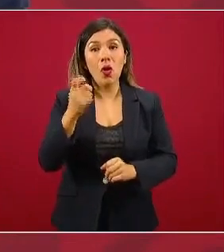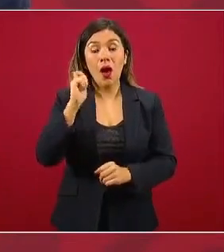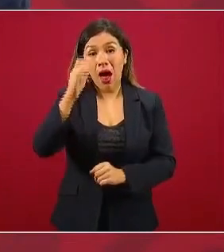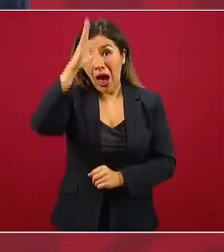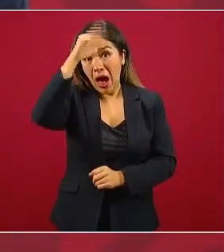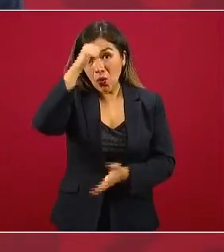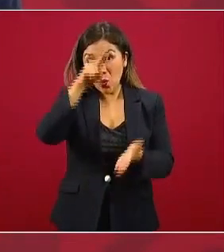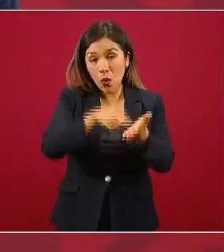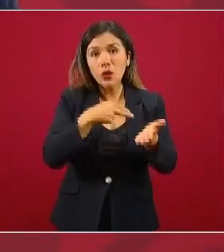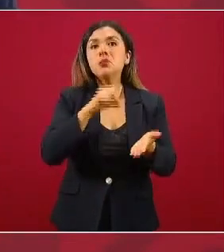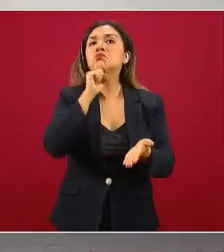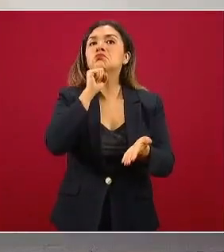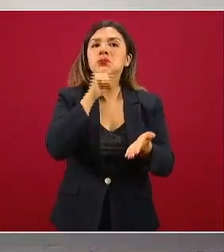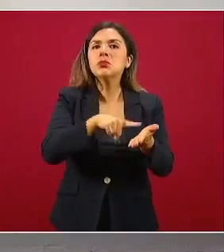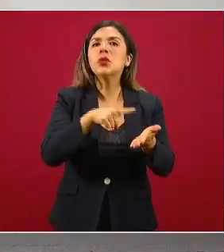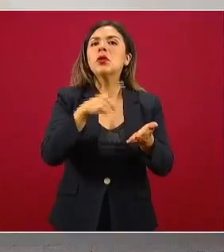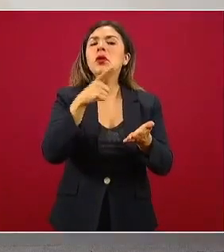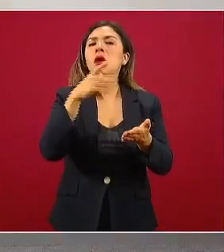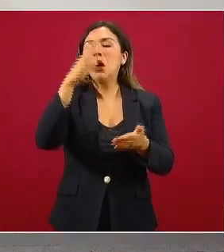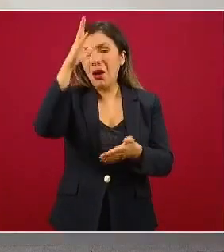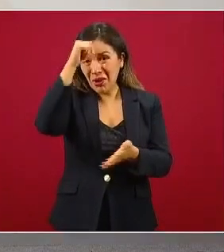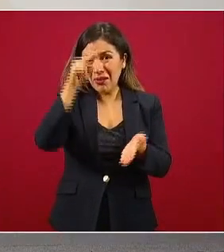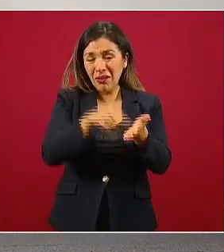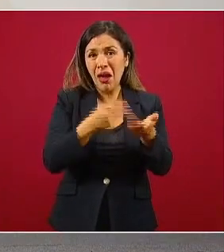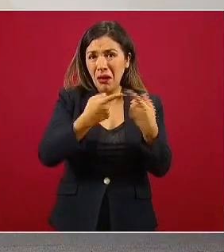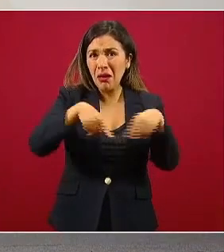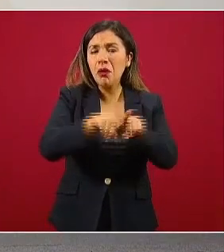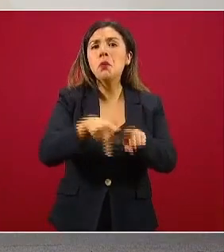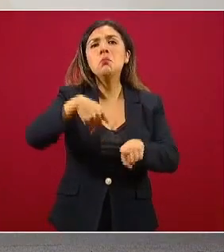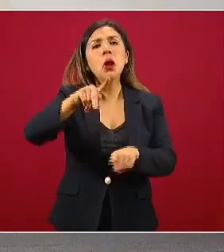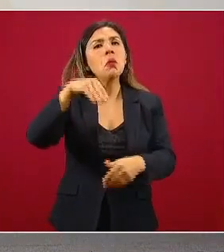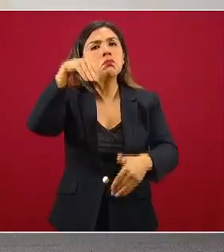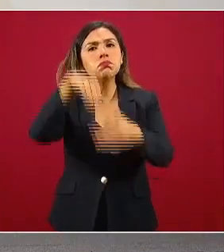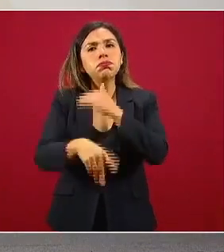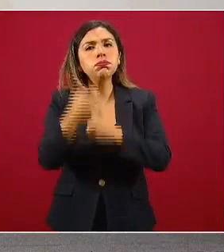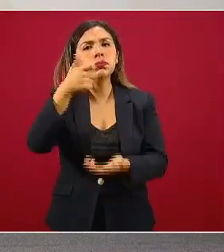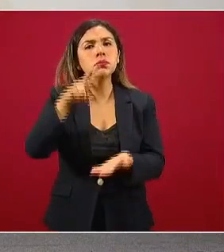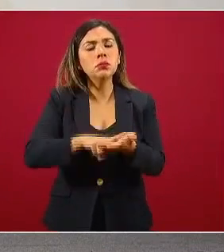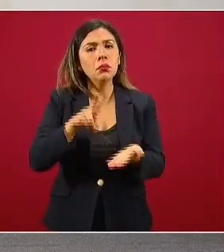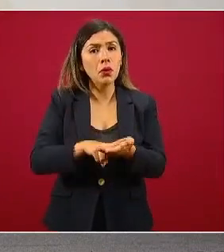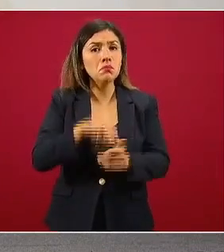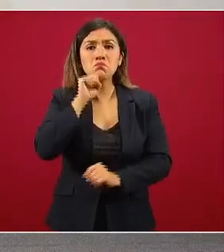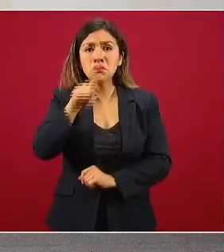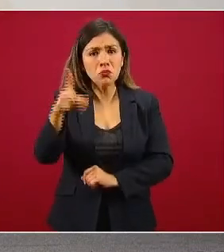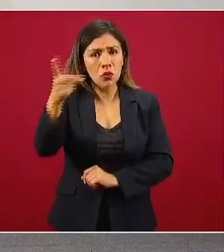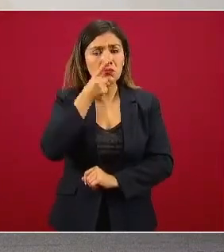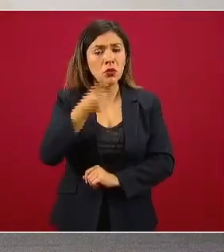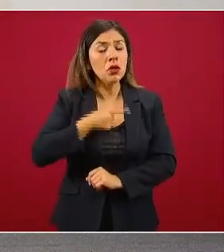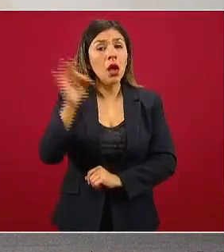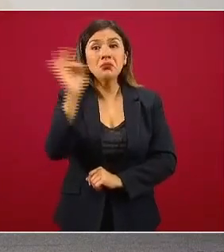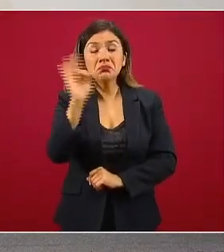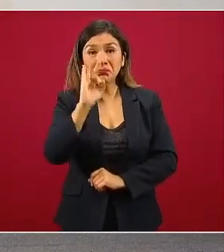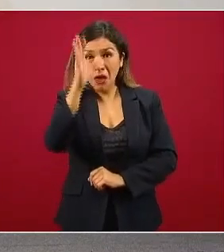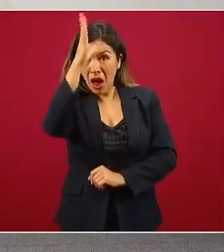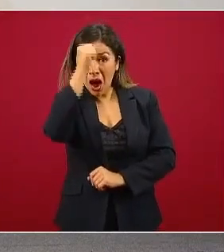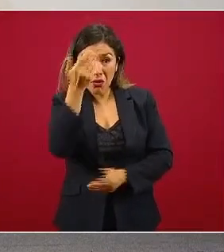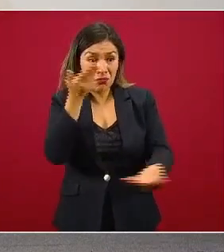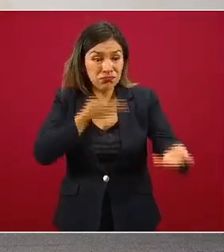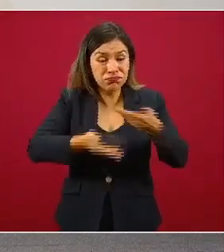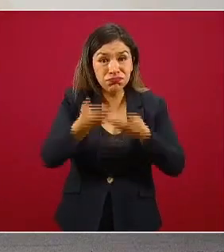acuerdo se cayó el precio. Y él me lo planteó ahí. Dice, si no llegamos a un